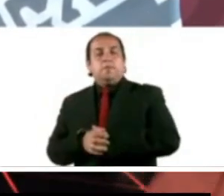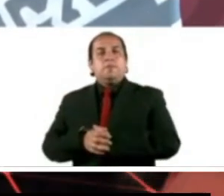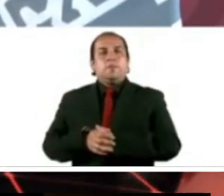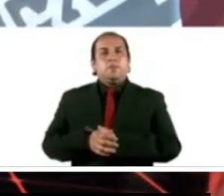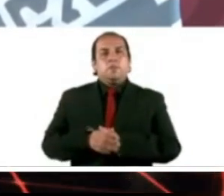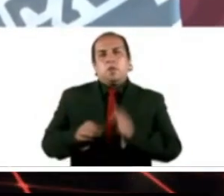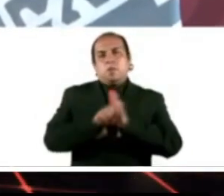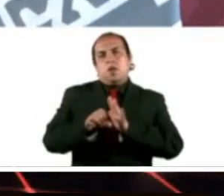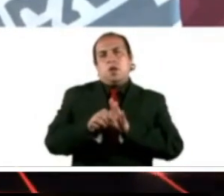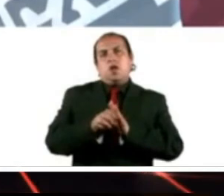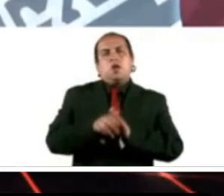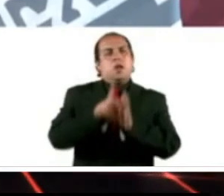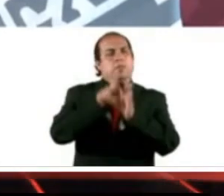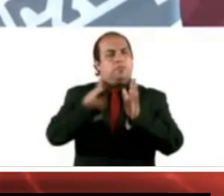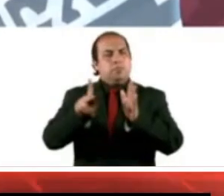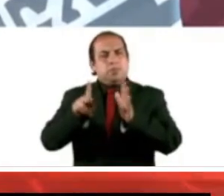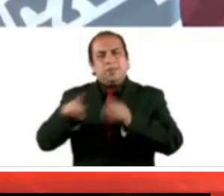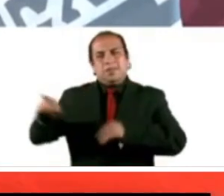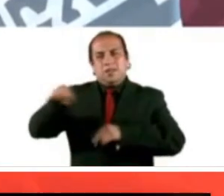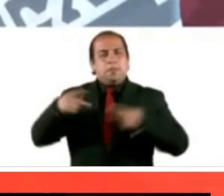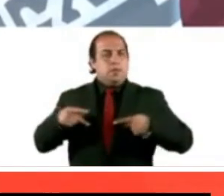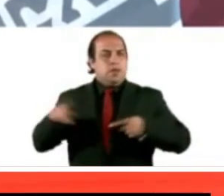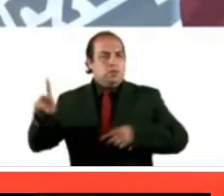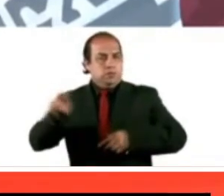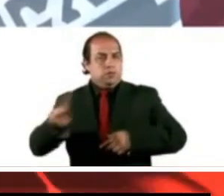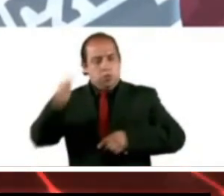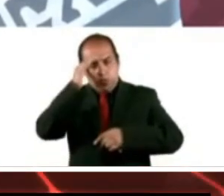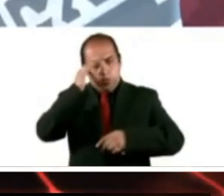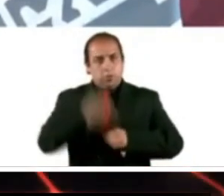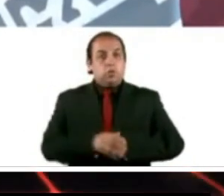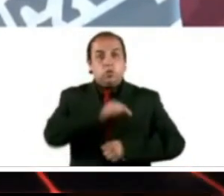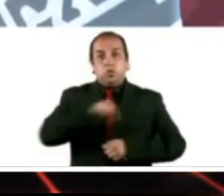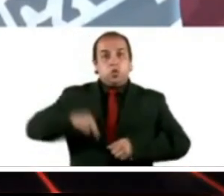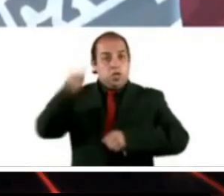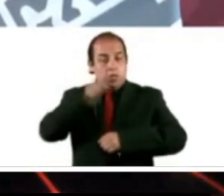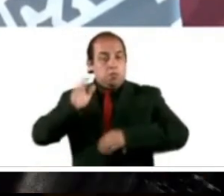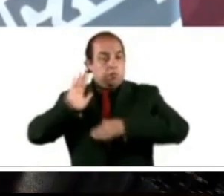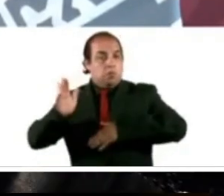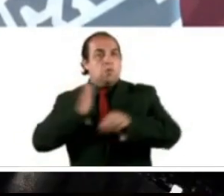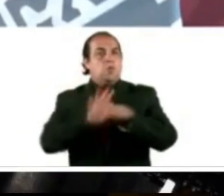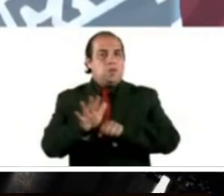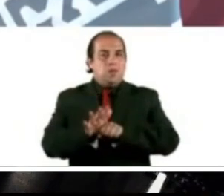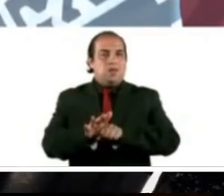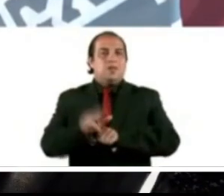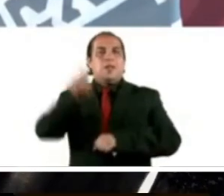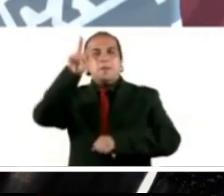la ciudadanía conozca. Porque nosotros siempre vamos a estar comprometidos con la verdad.